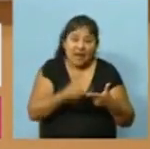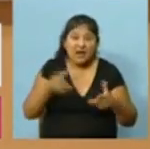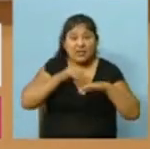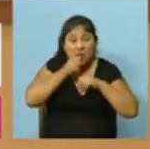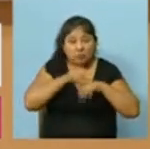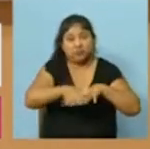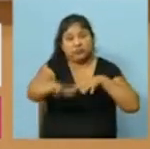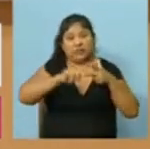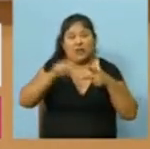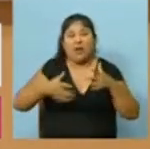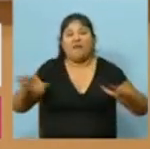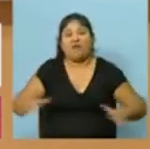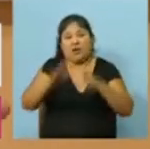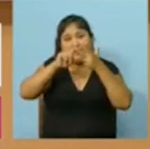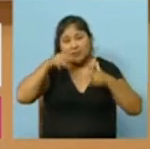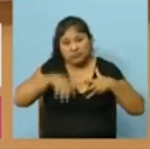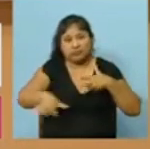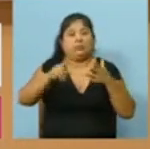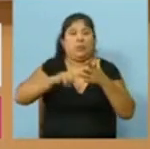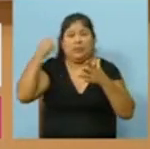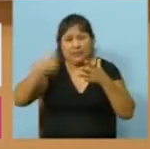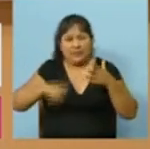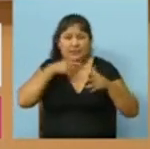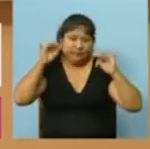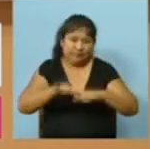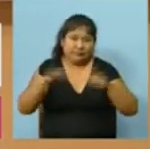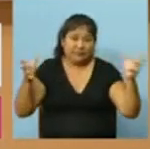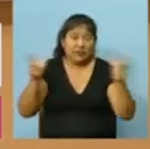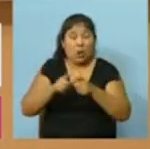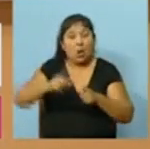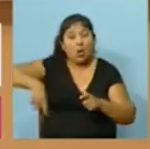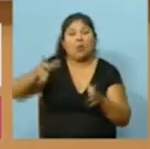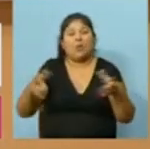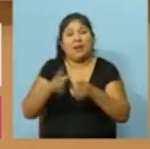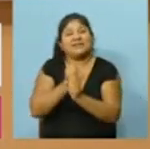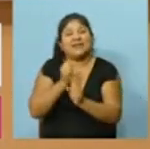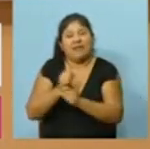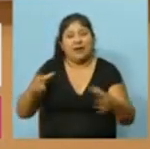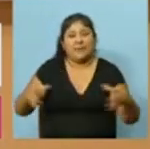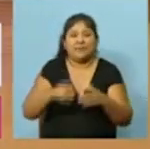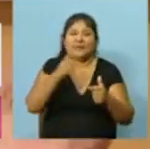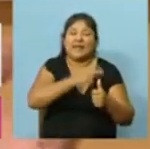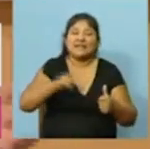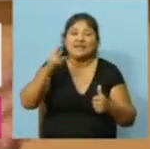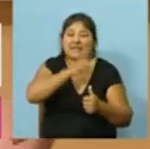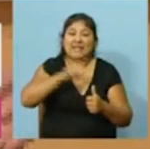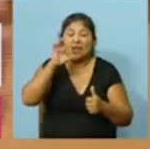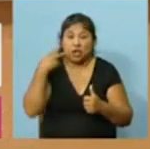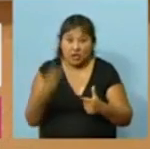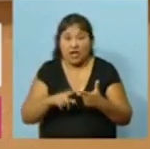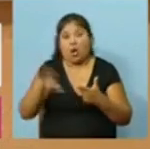otra vez en el 2017 se quedó conformado y a través del 103 o del 911 se coordinan las